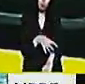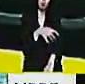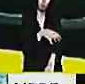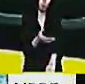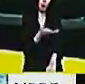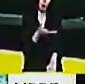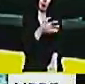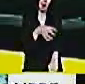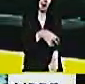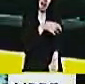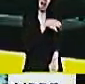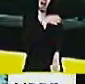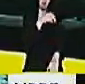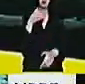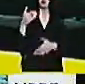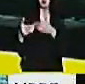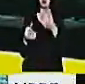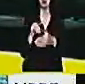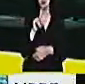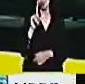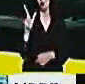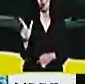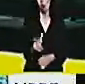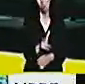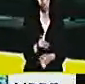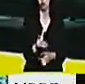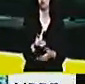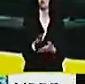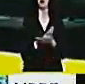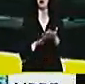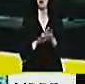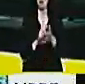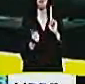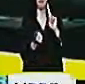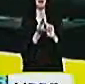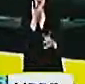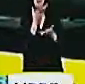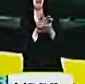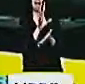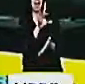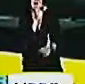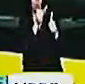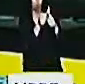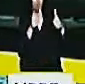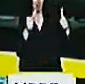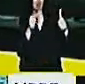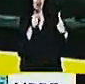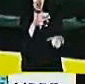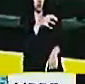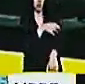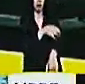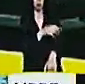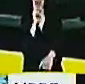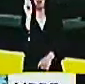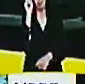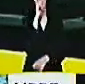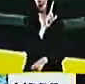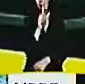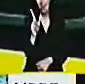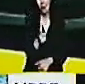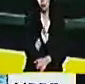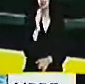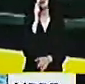proceso larguísimo y muy lento. O sea, costó mucho para poder elegir por primera vez una autoridad regional. Por lo tanto, lo que se requiere es la voluntad